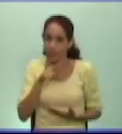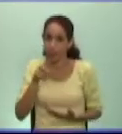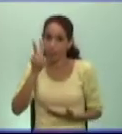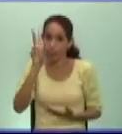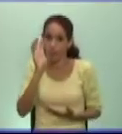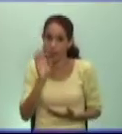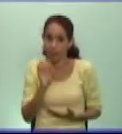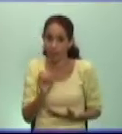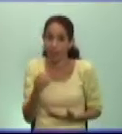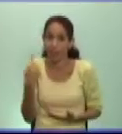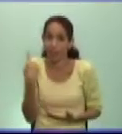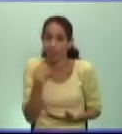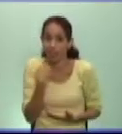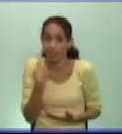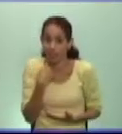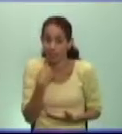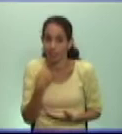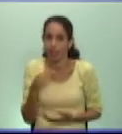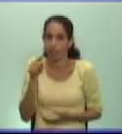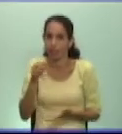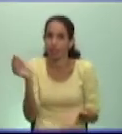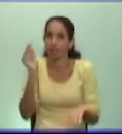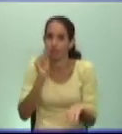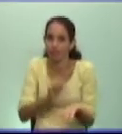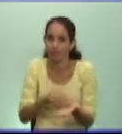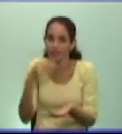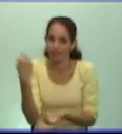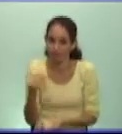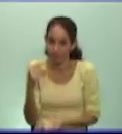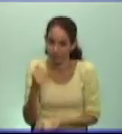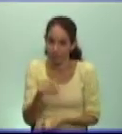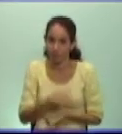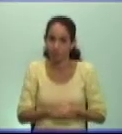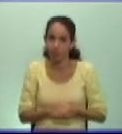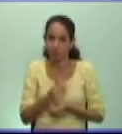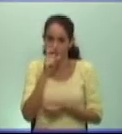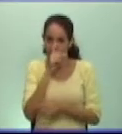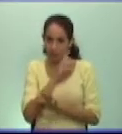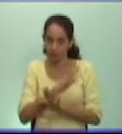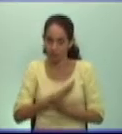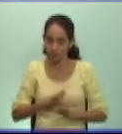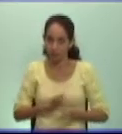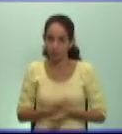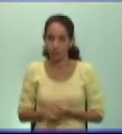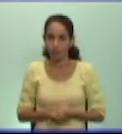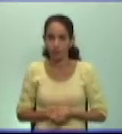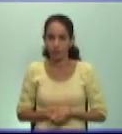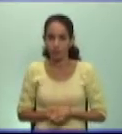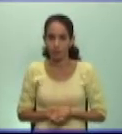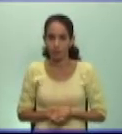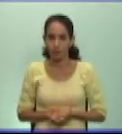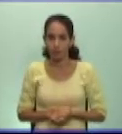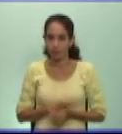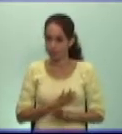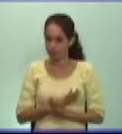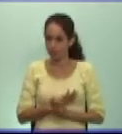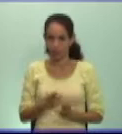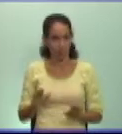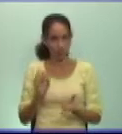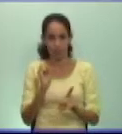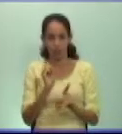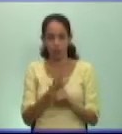aplicación del neoliberalismo, y todo esto nos lleva a estas conclusiones que hemos analizado. El agotamiento ya del modelo de